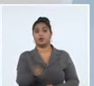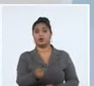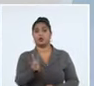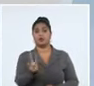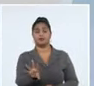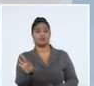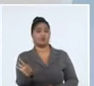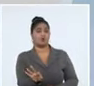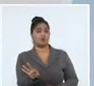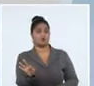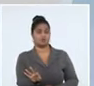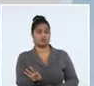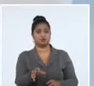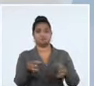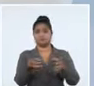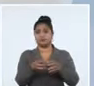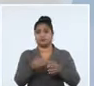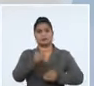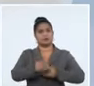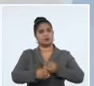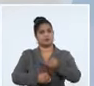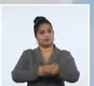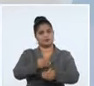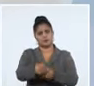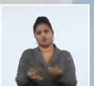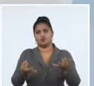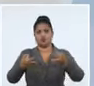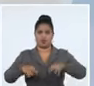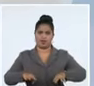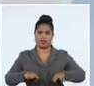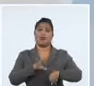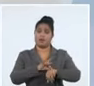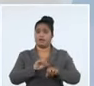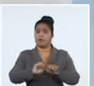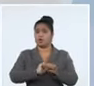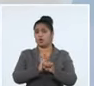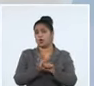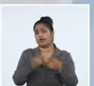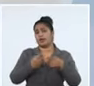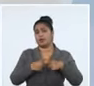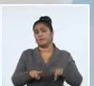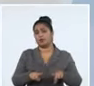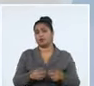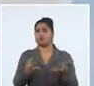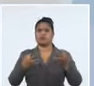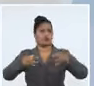95,3% con una evolución clínica estable. Estamos hablando de